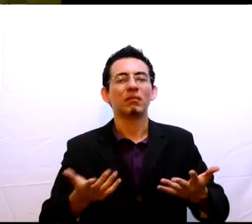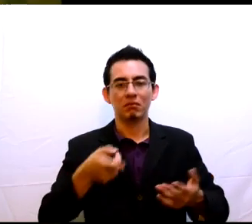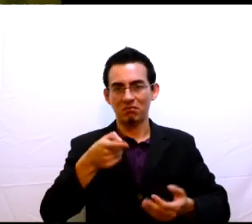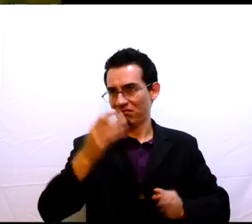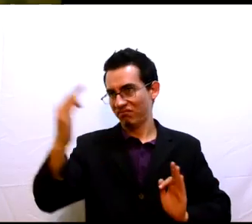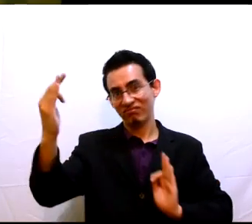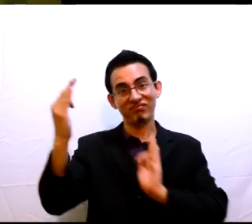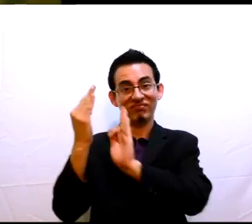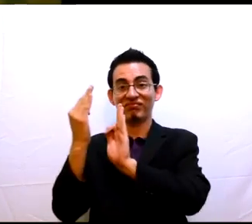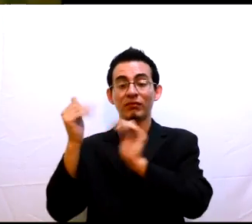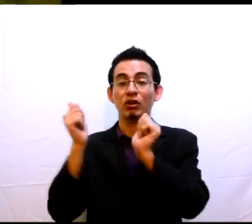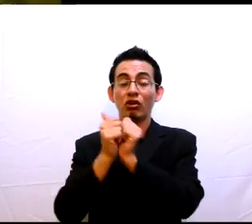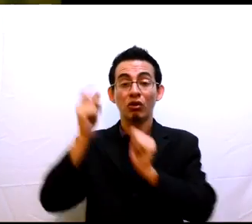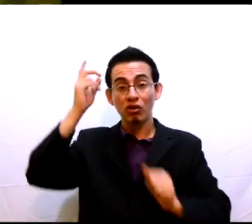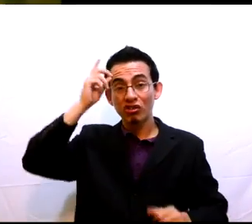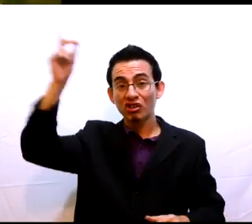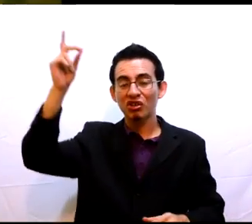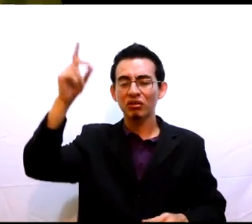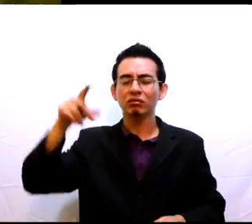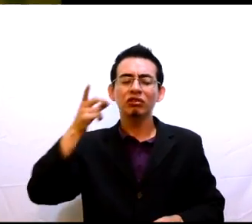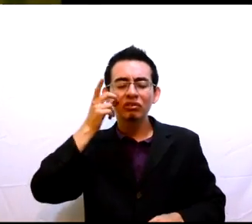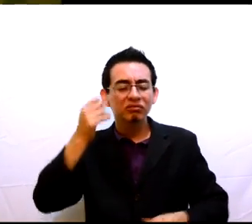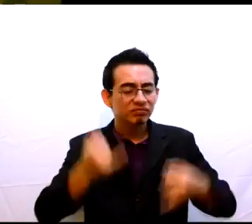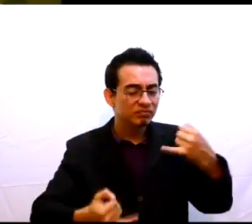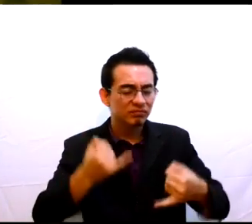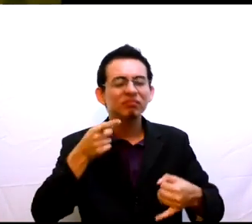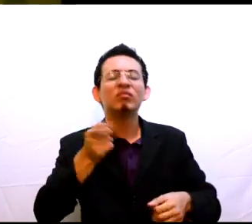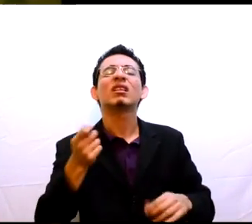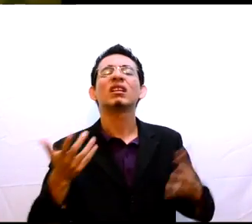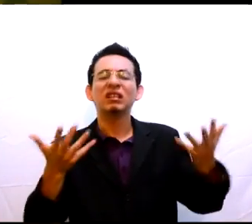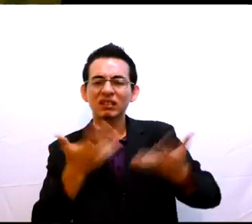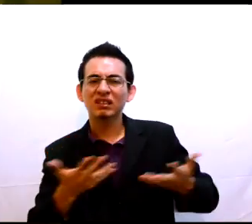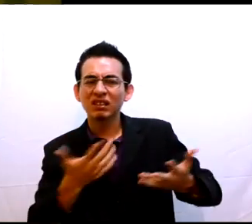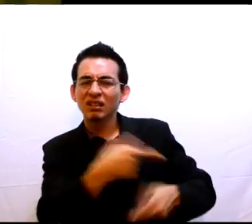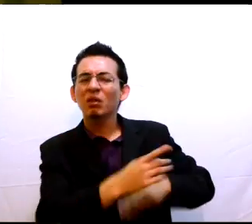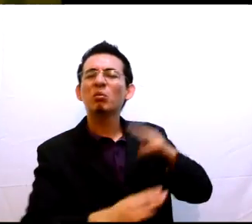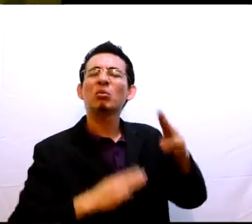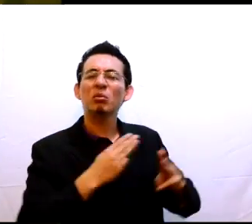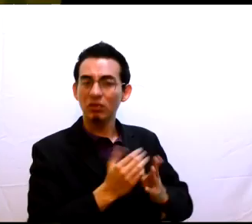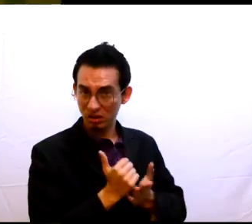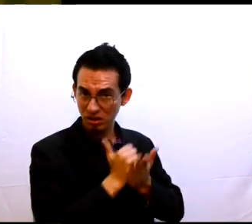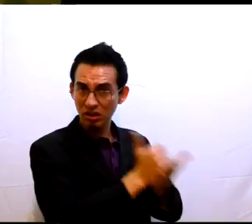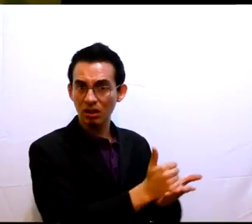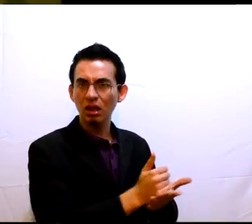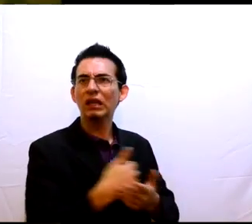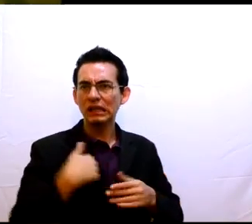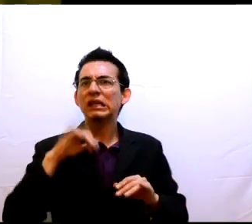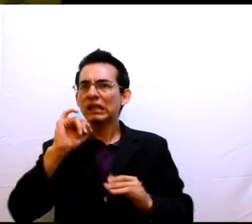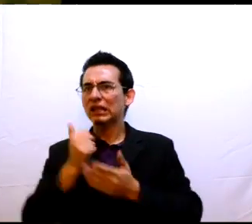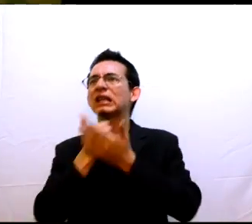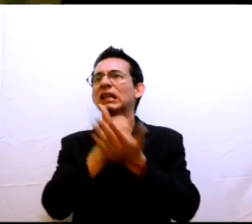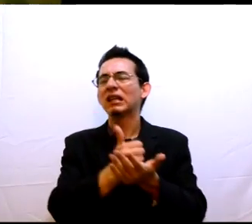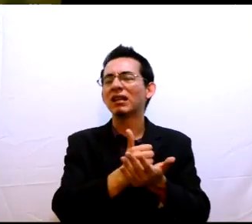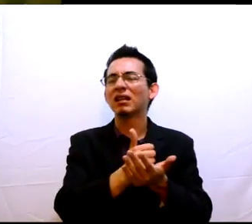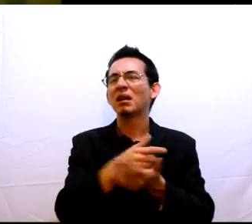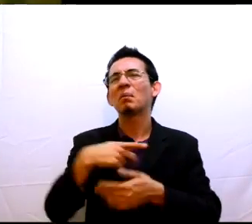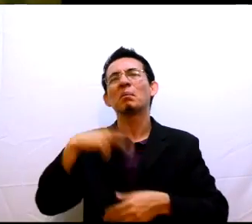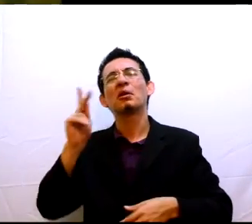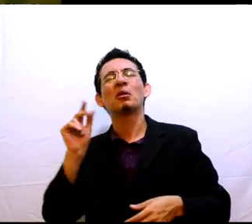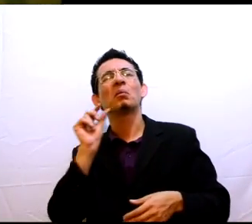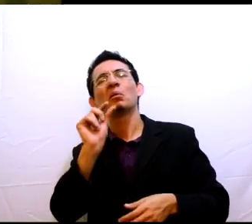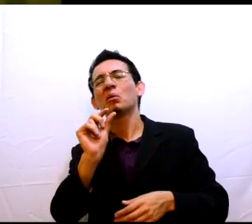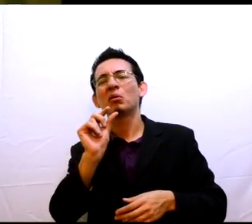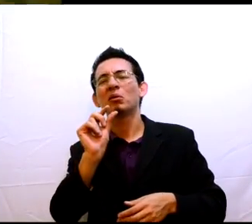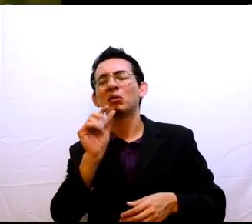de lo que hayamos hecho cuando estábamos aquí en la tierra sea bueno sea malo y es malo imprudente